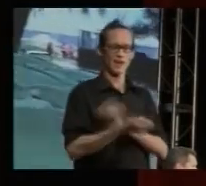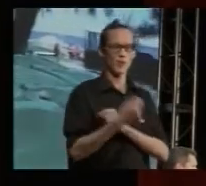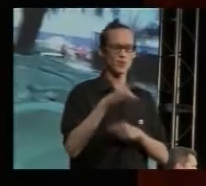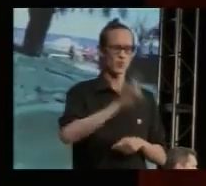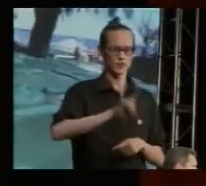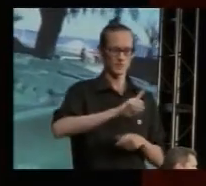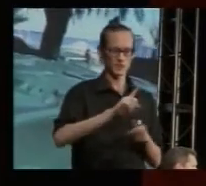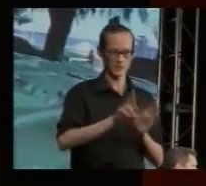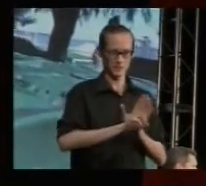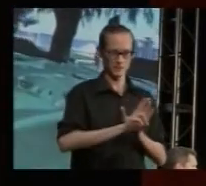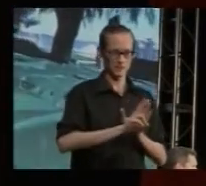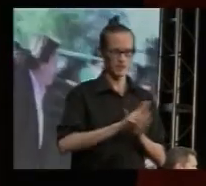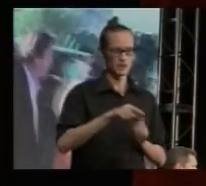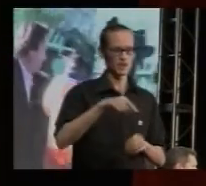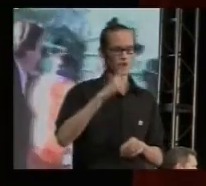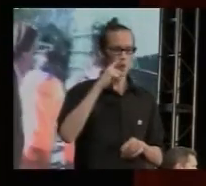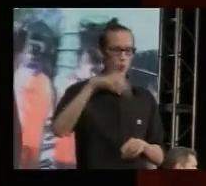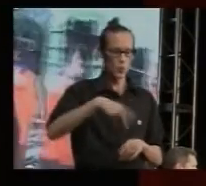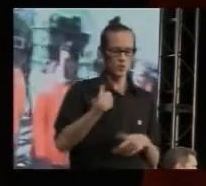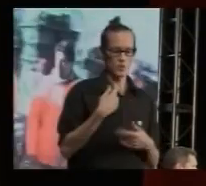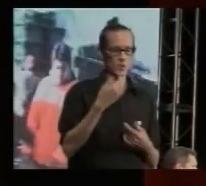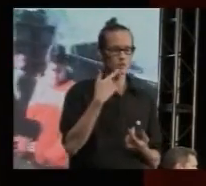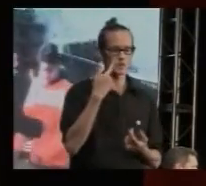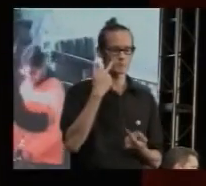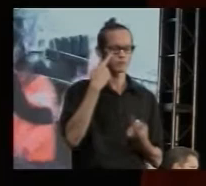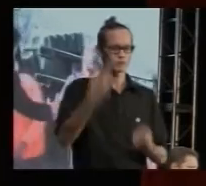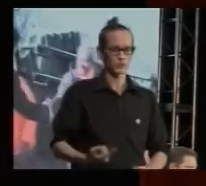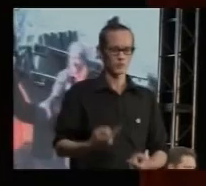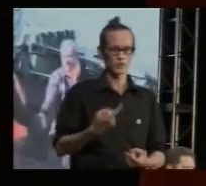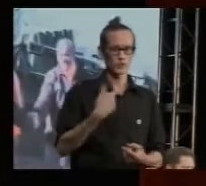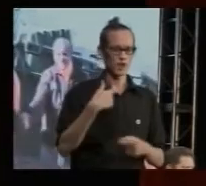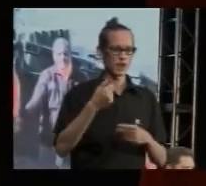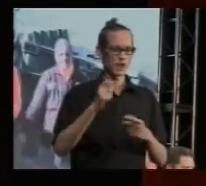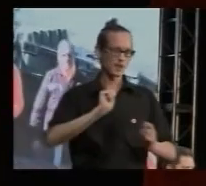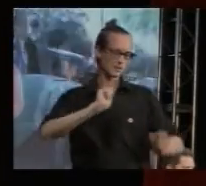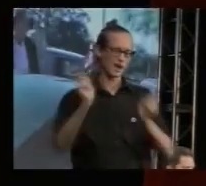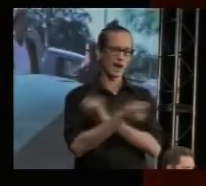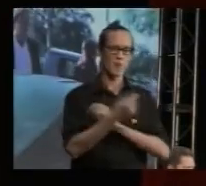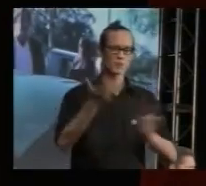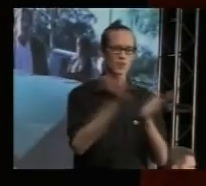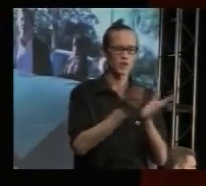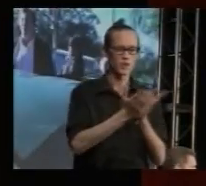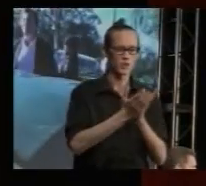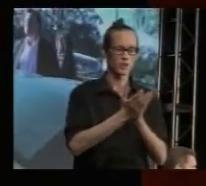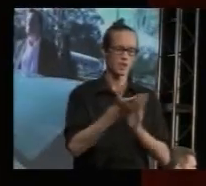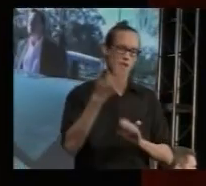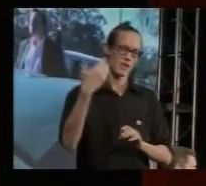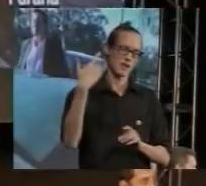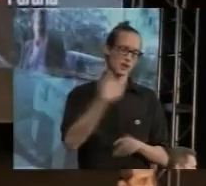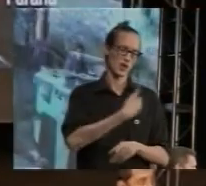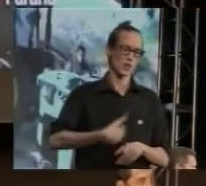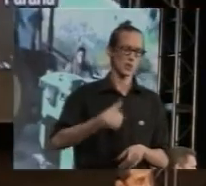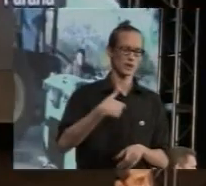junio a su conmemoración, la revolución estudiantil que comenzó en Córdoba, al calor del gobierno de don Hipólito